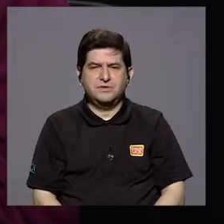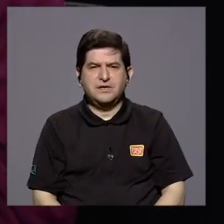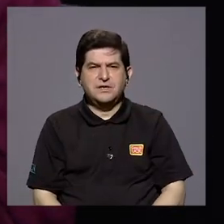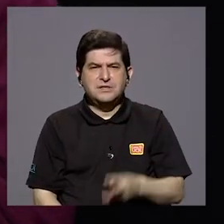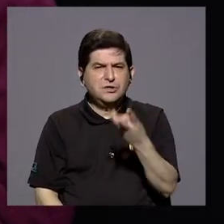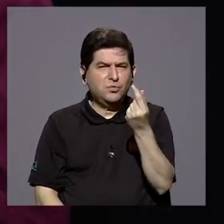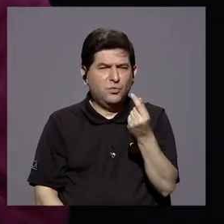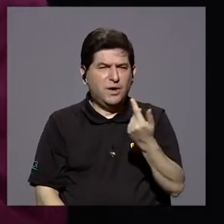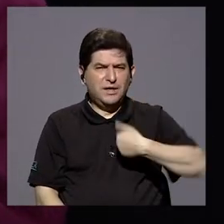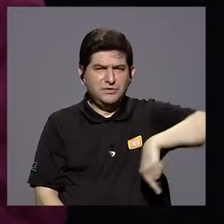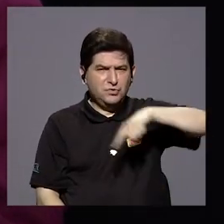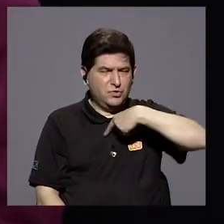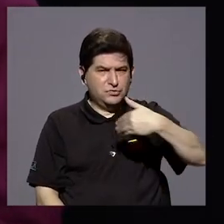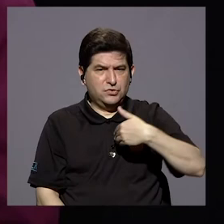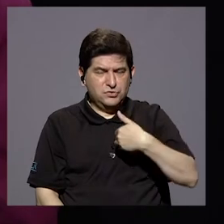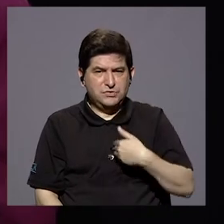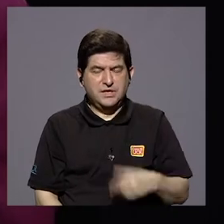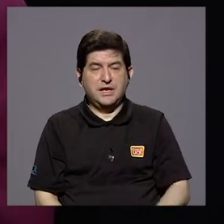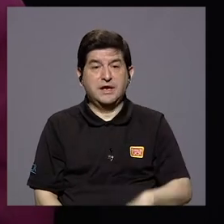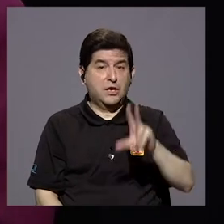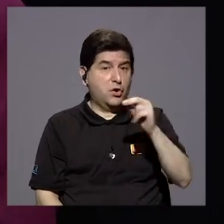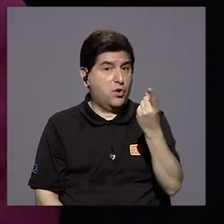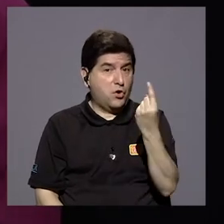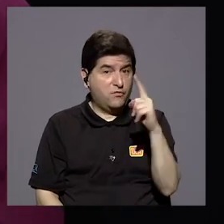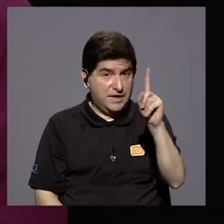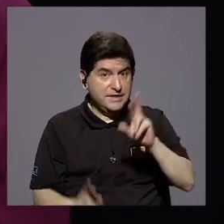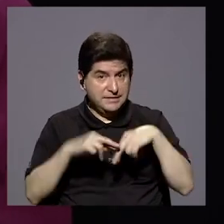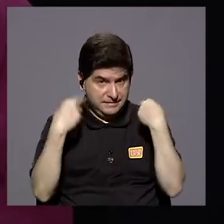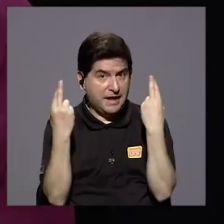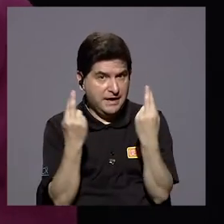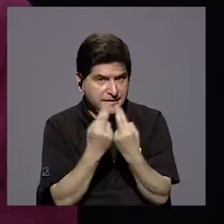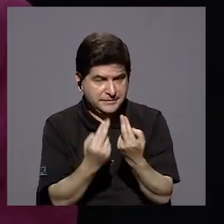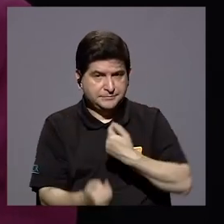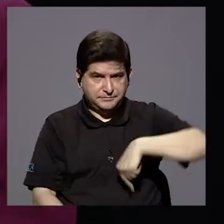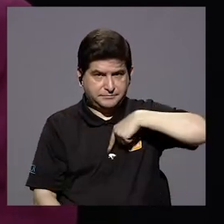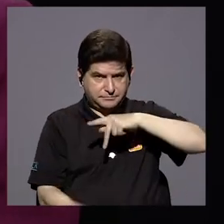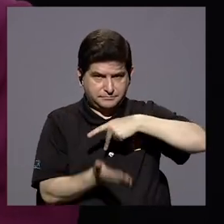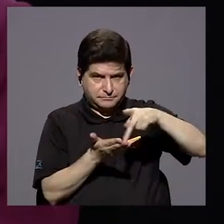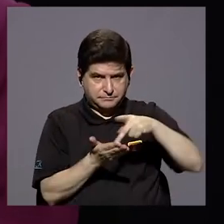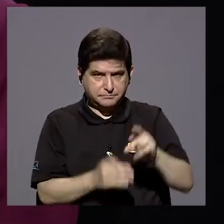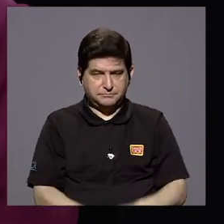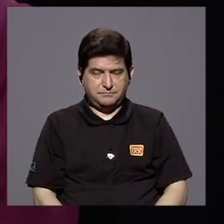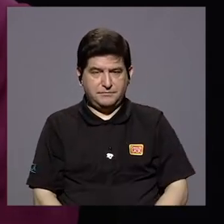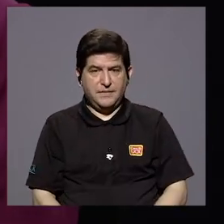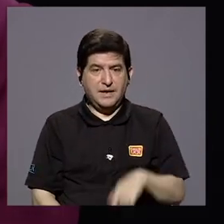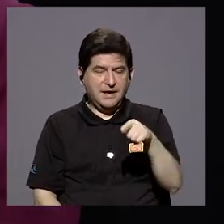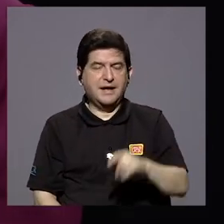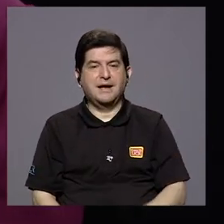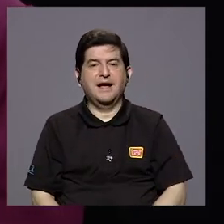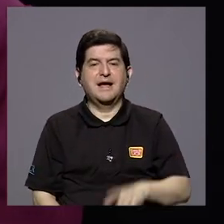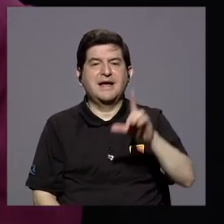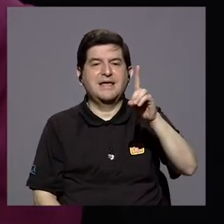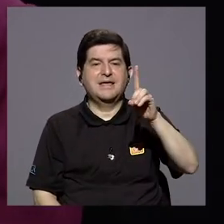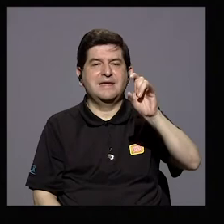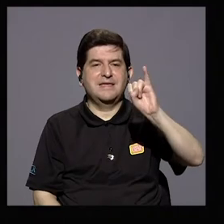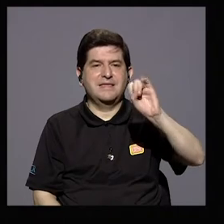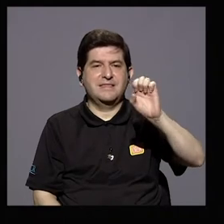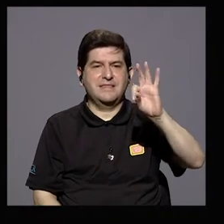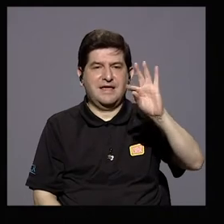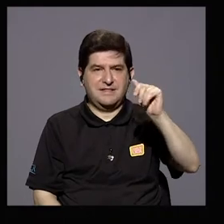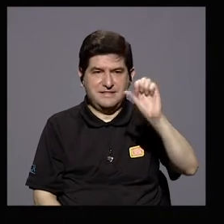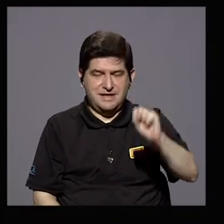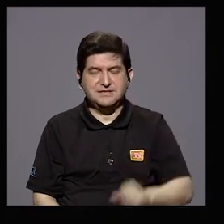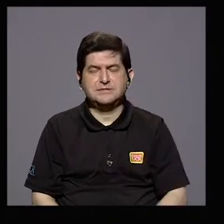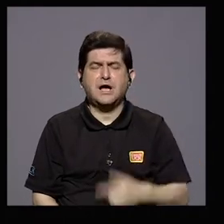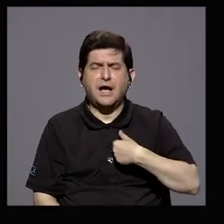¿Sabe cuánto recibimos si no faltamos a una sesión? Porque a nosotros nos pagan como por dietas, sí, no leí, nos pagan por sueldo. Leí además